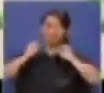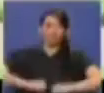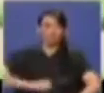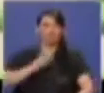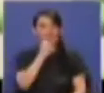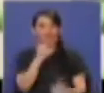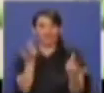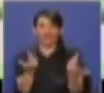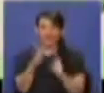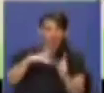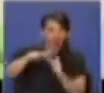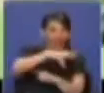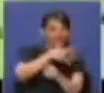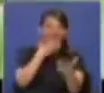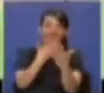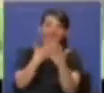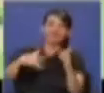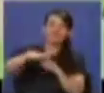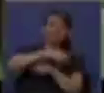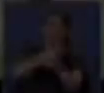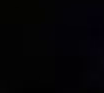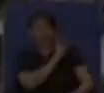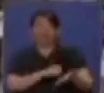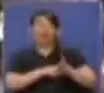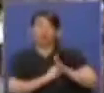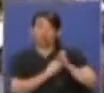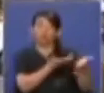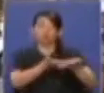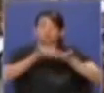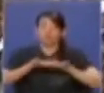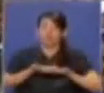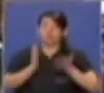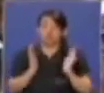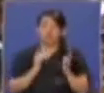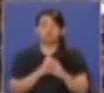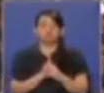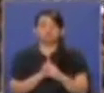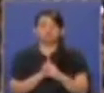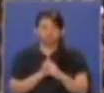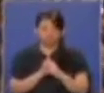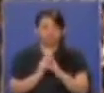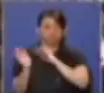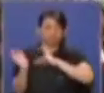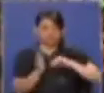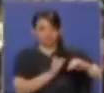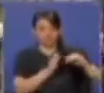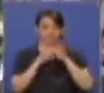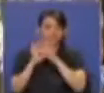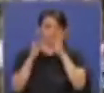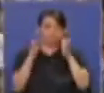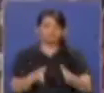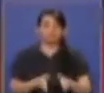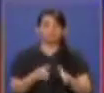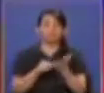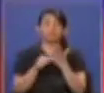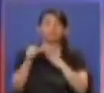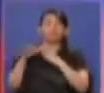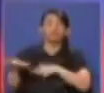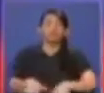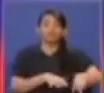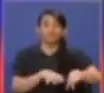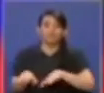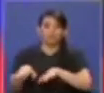imagínense hacerlo a orillas del río Zamora. Pues. A ver, compañeros, vamos. Rafael Poveda, ministro coordinador de sectores